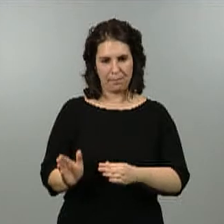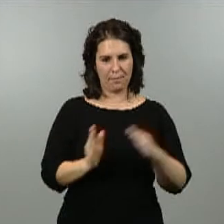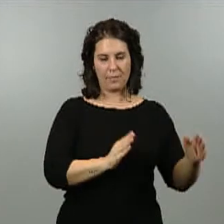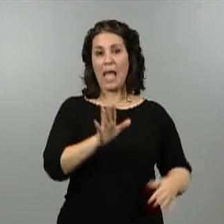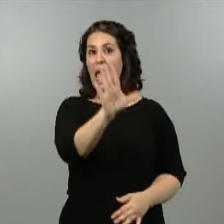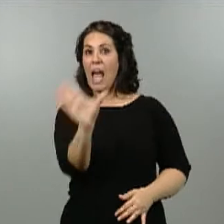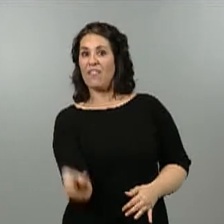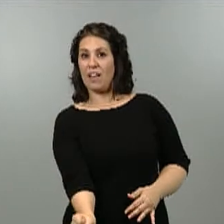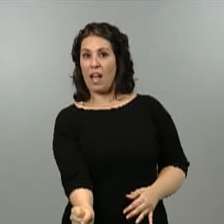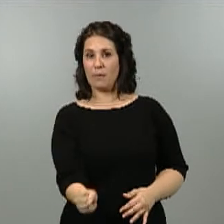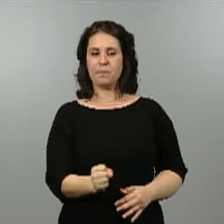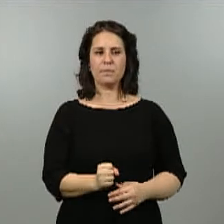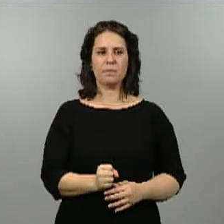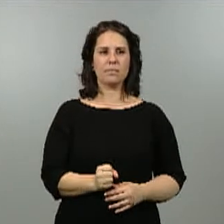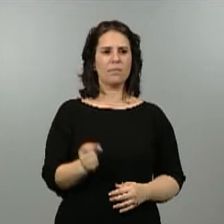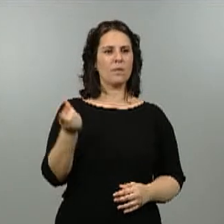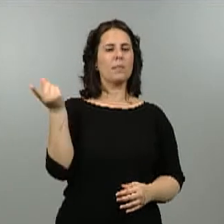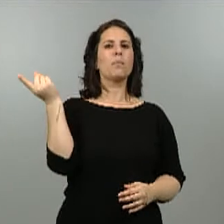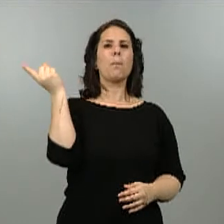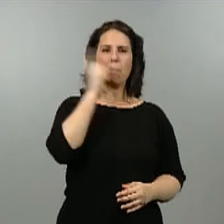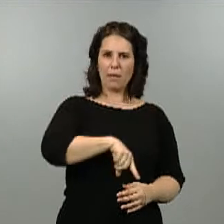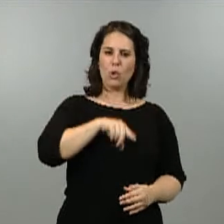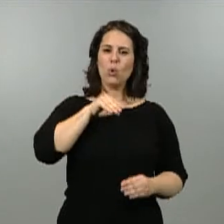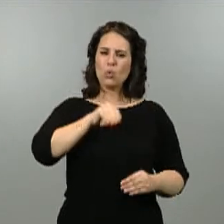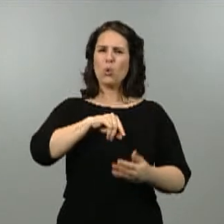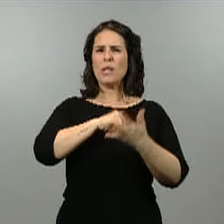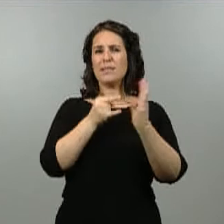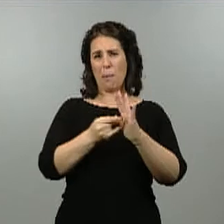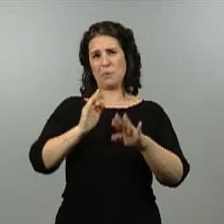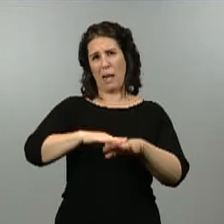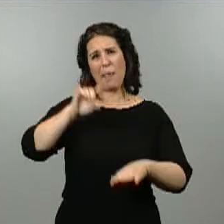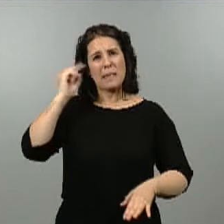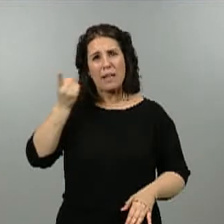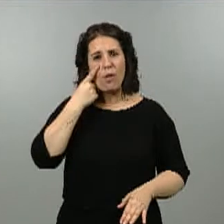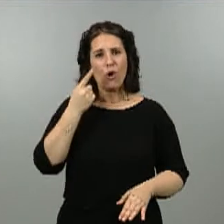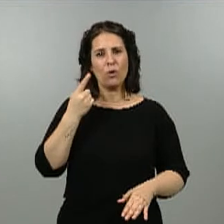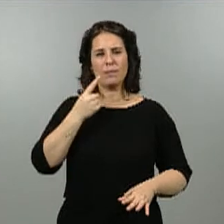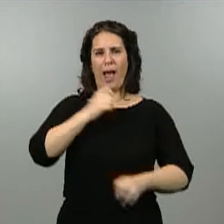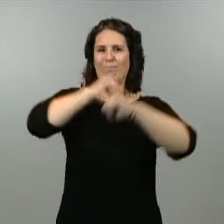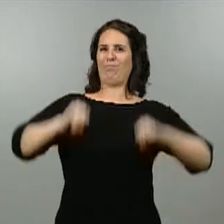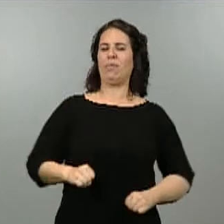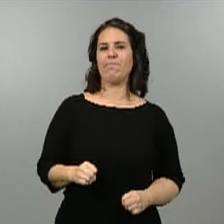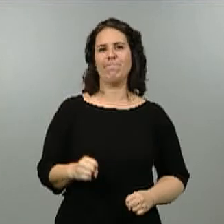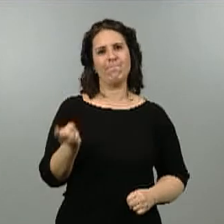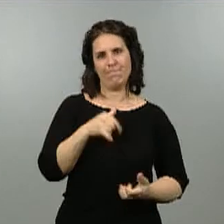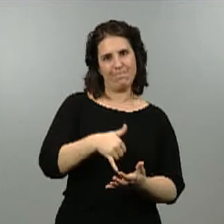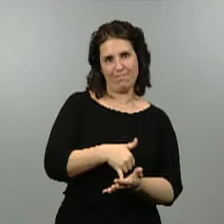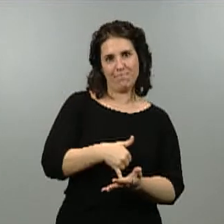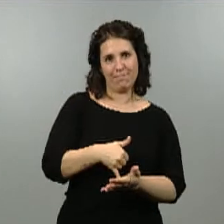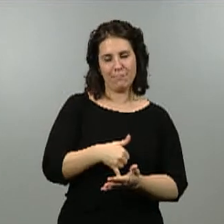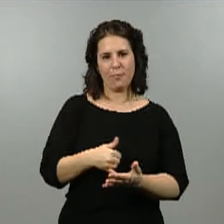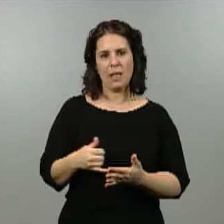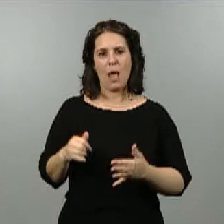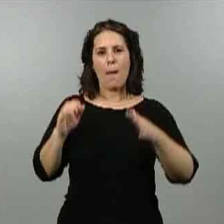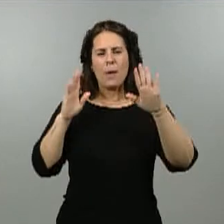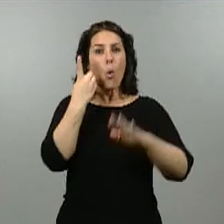es un continente que tiene a lo mejor sistemas de detección un poco más frágiles, pero sí que es verdad que hay un país que me ha llamado la atención